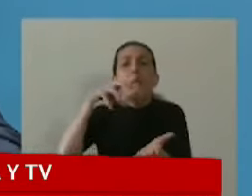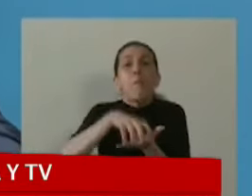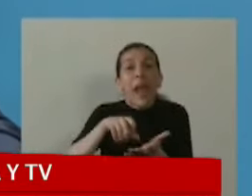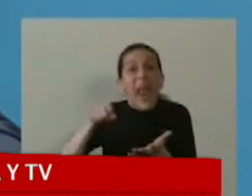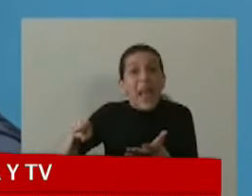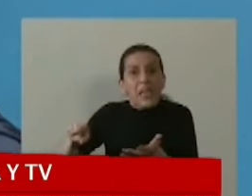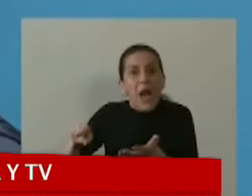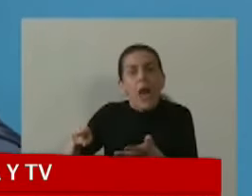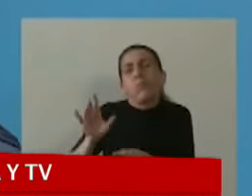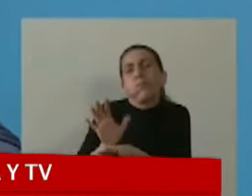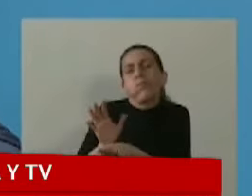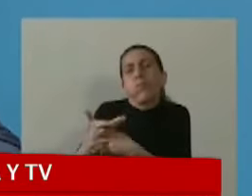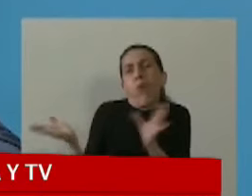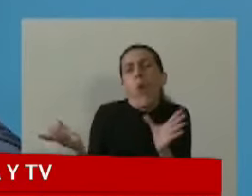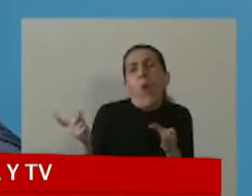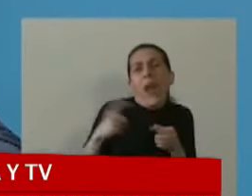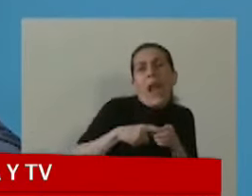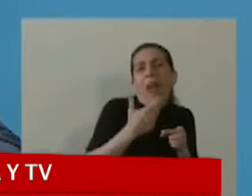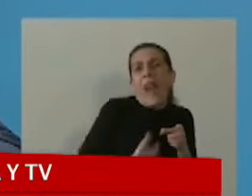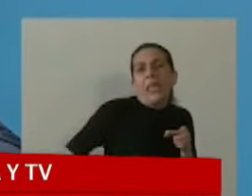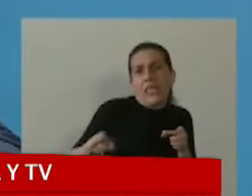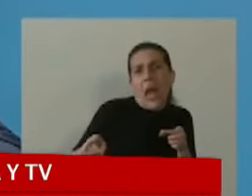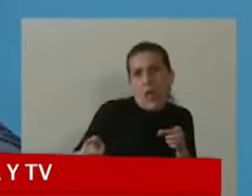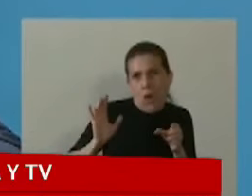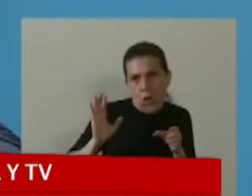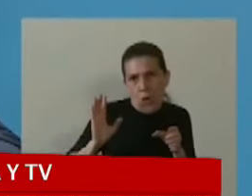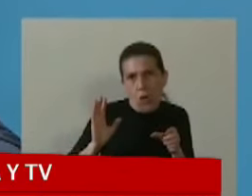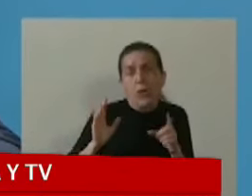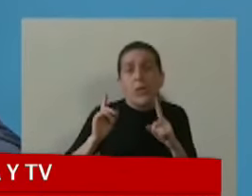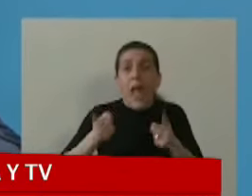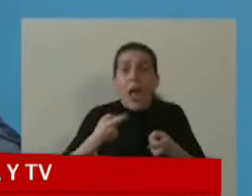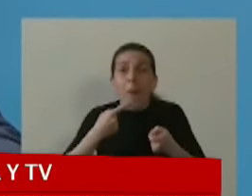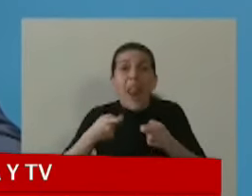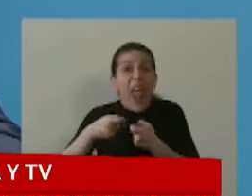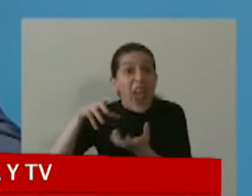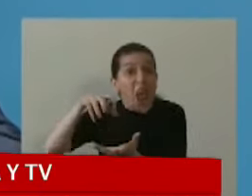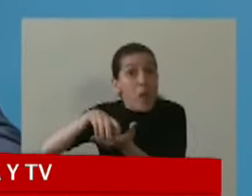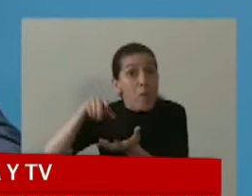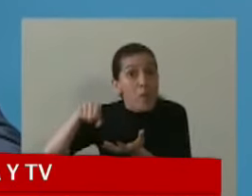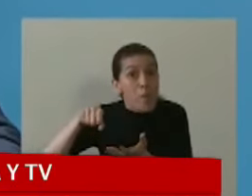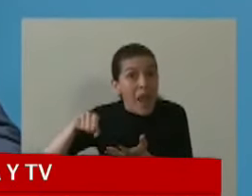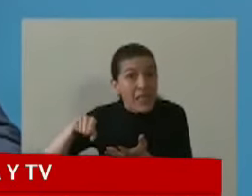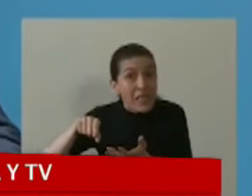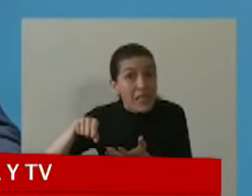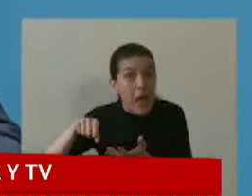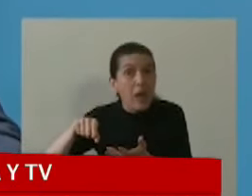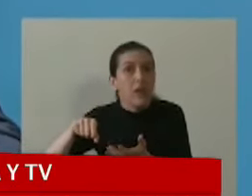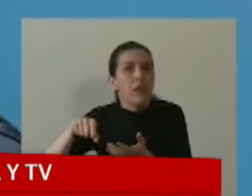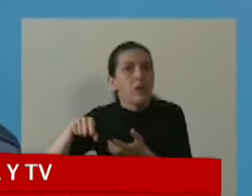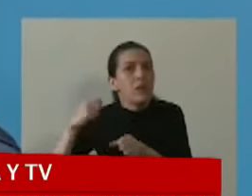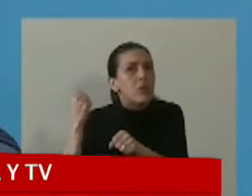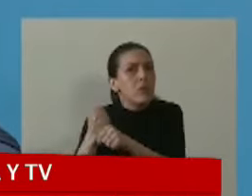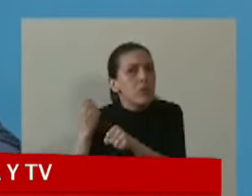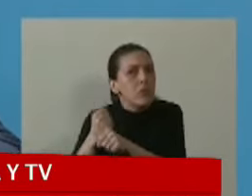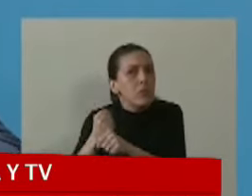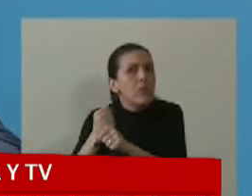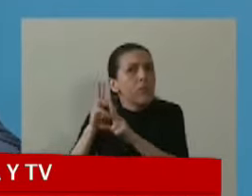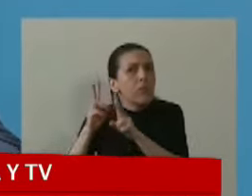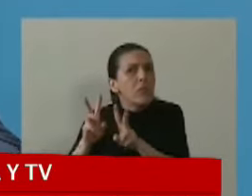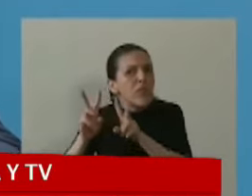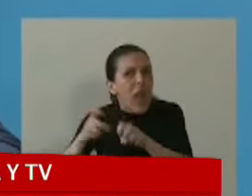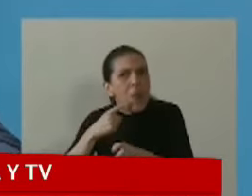puedes dejar al descubierto sin estrés porque este es el momento la gente creía y